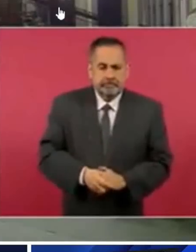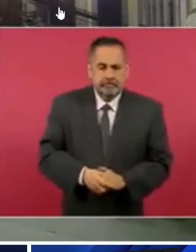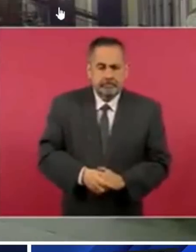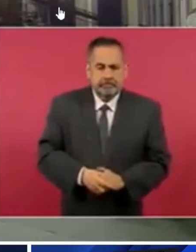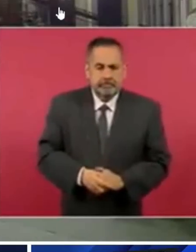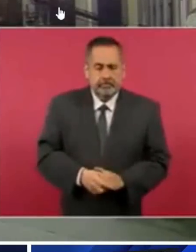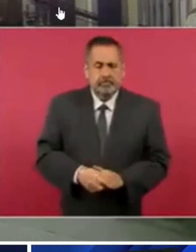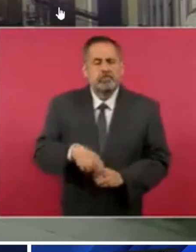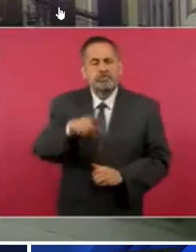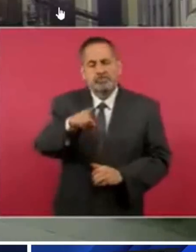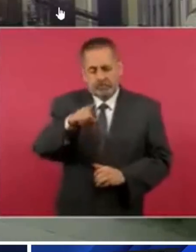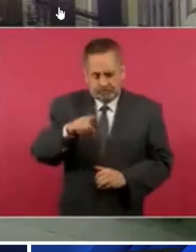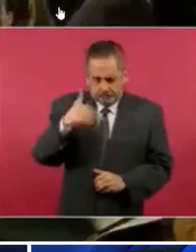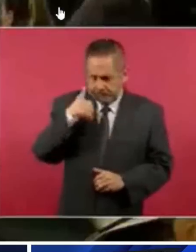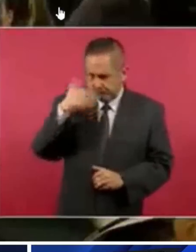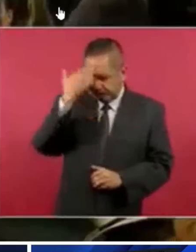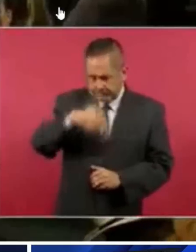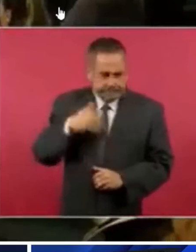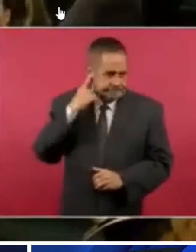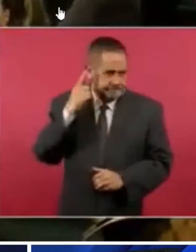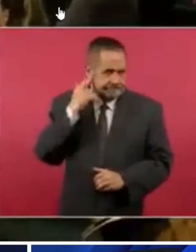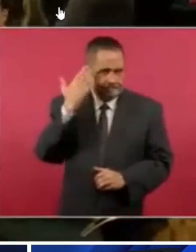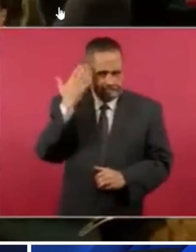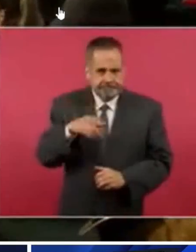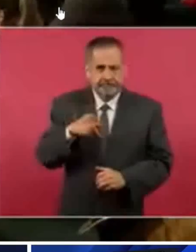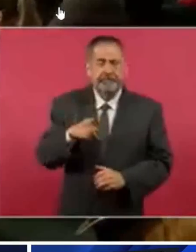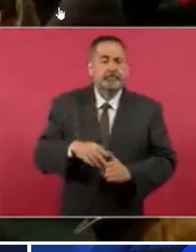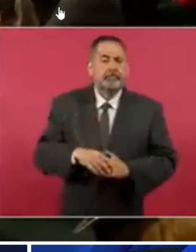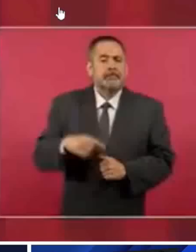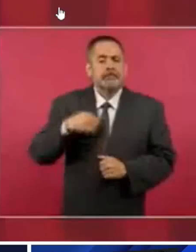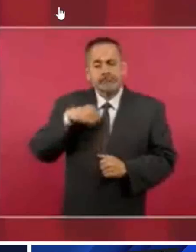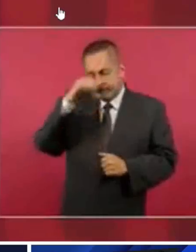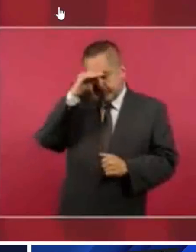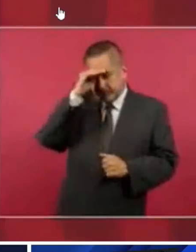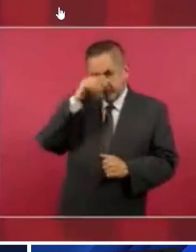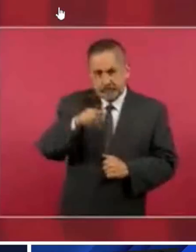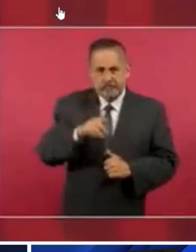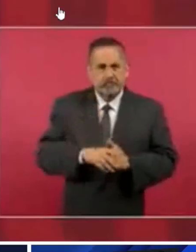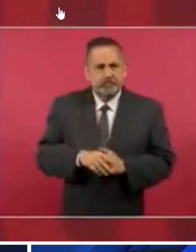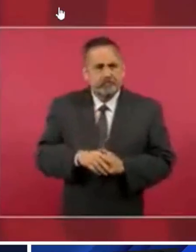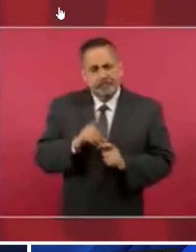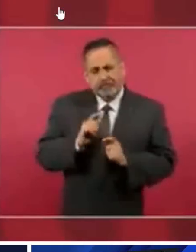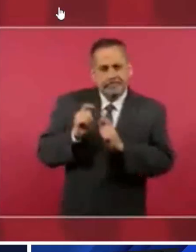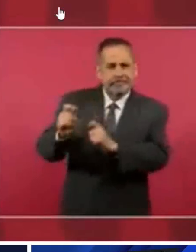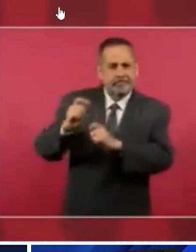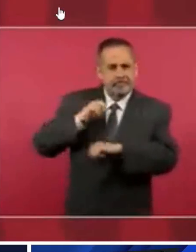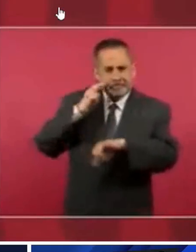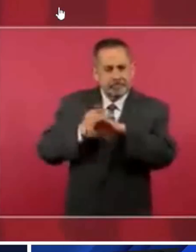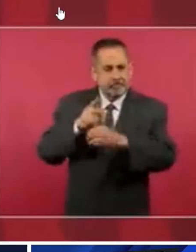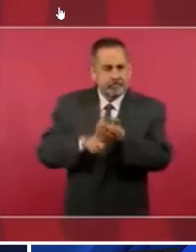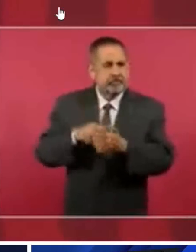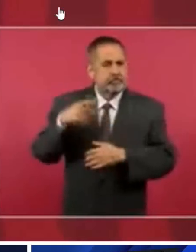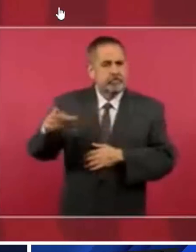Tengo conocimiento desde luego del hecho. Yo pienso que esto corresponde al